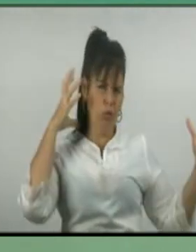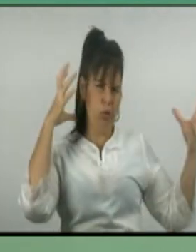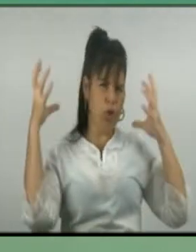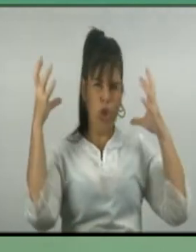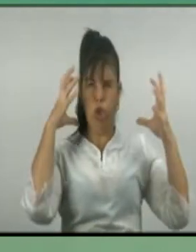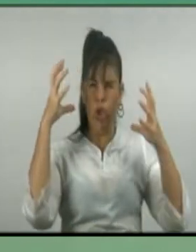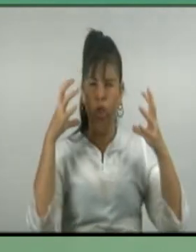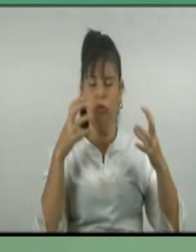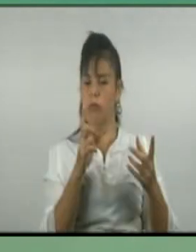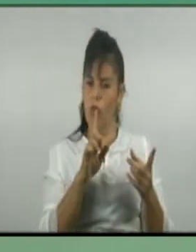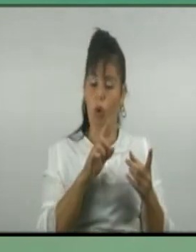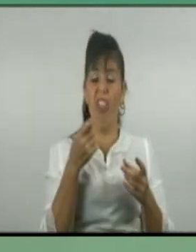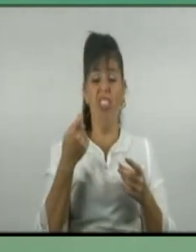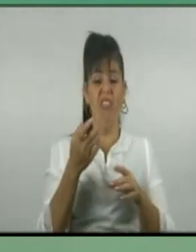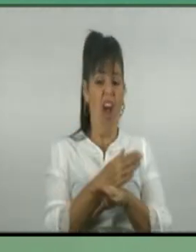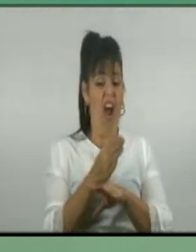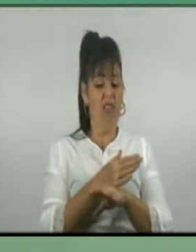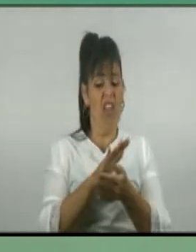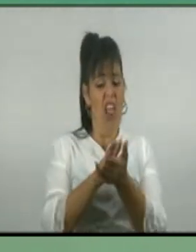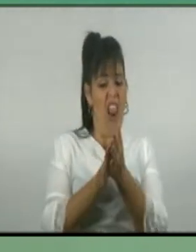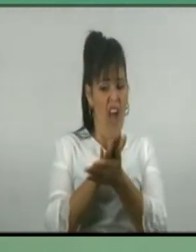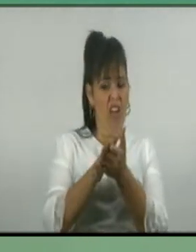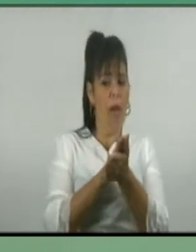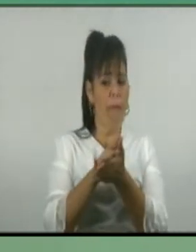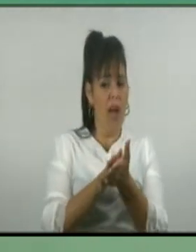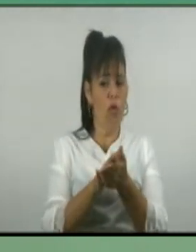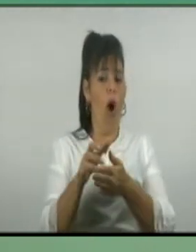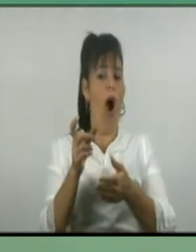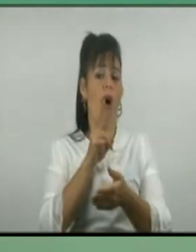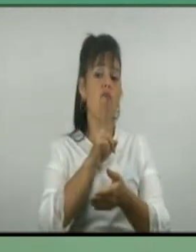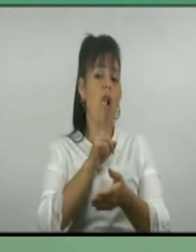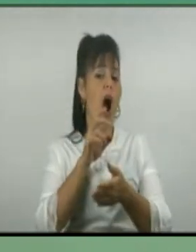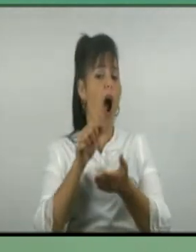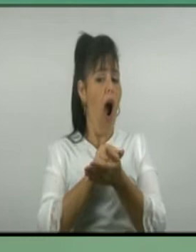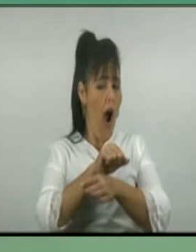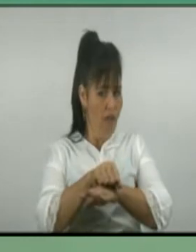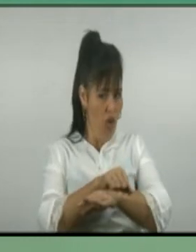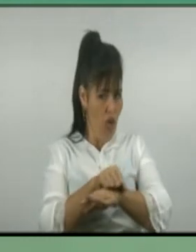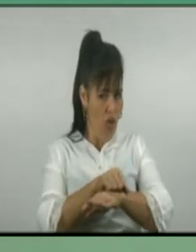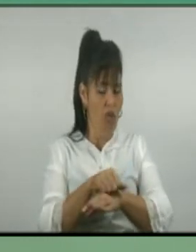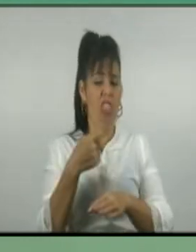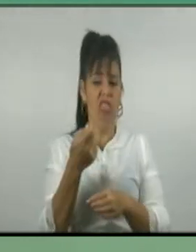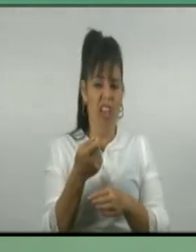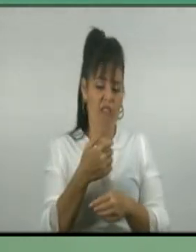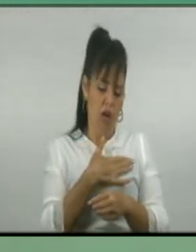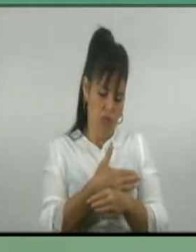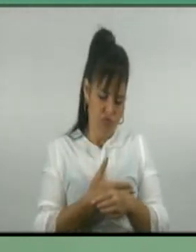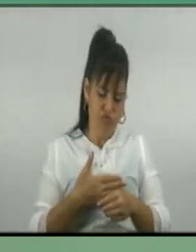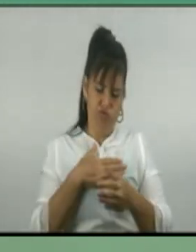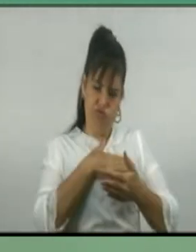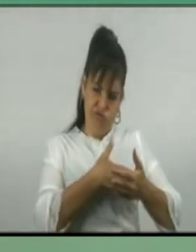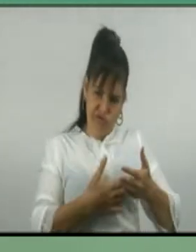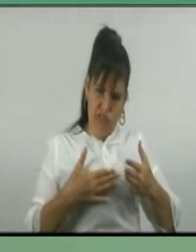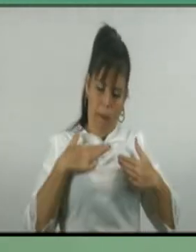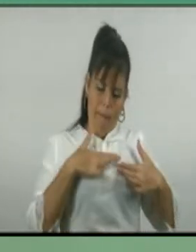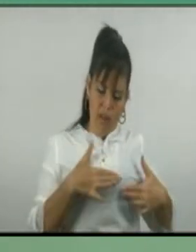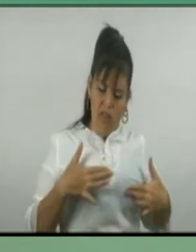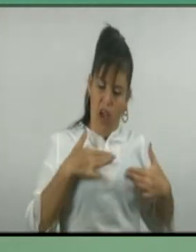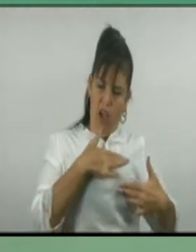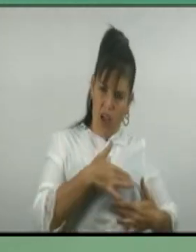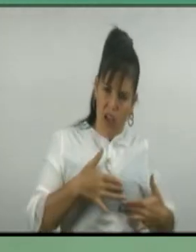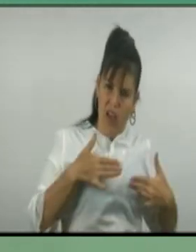adecuadamente con agua y jabón y debe aplicarse sobre la mamá el masaje correspondiente